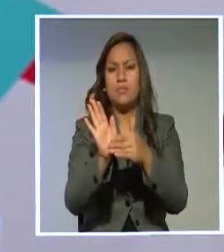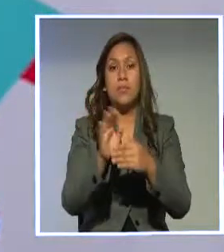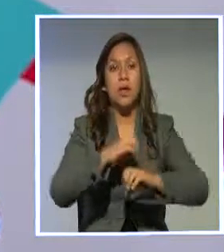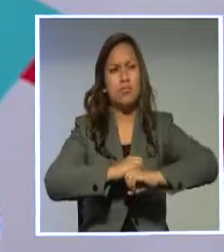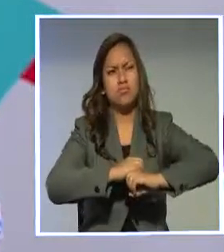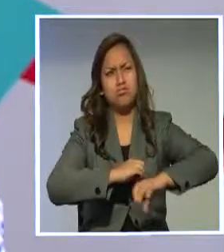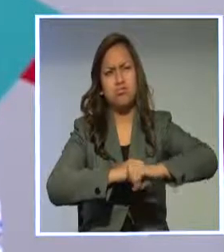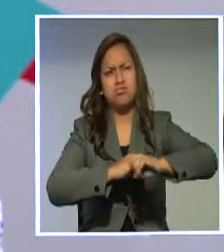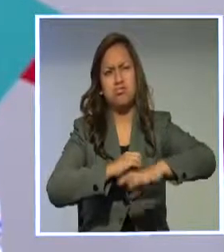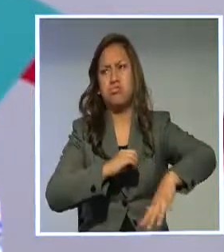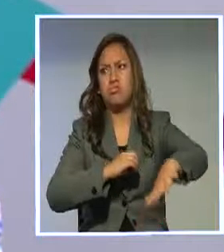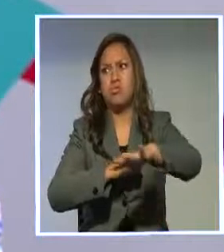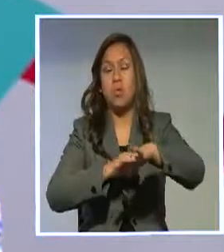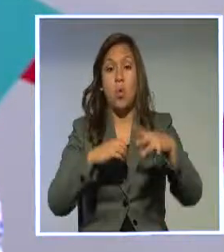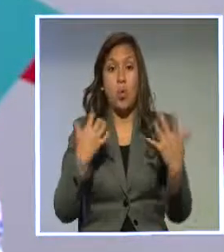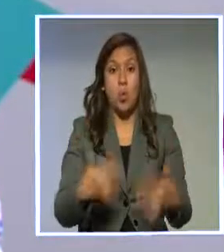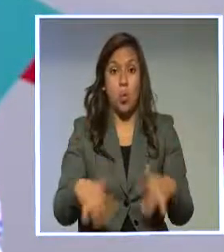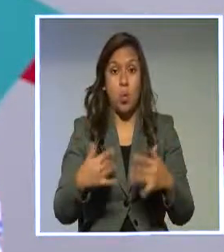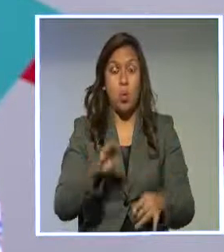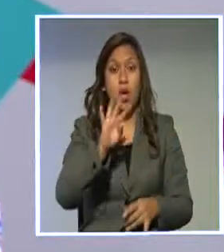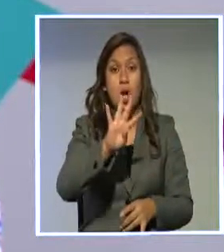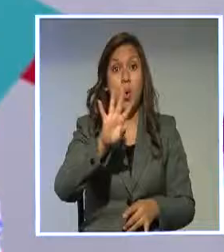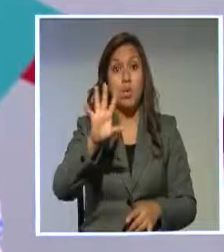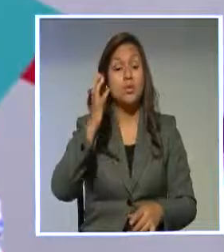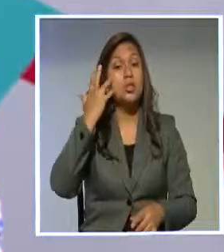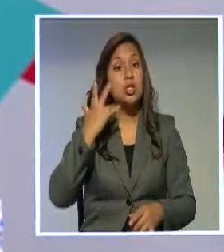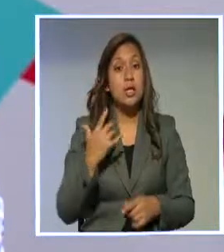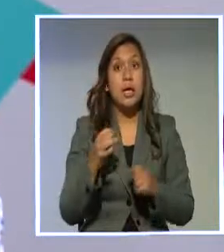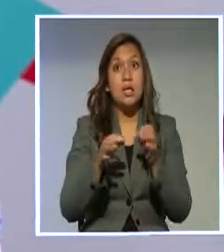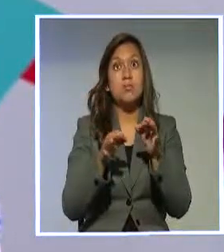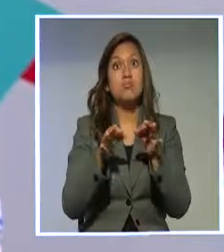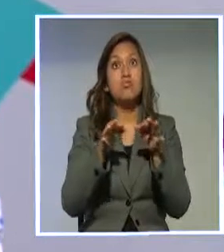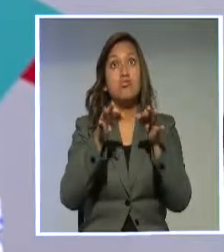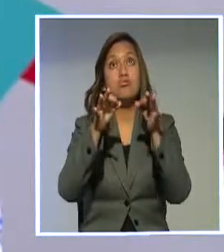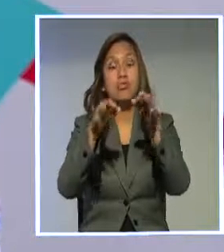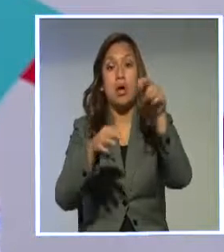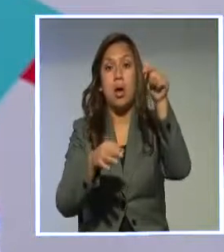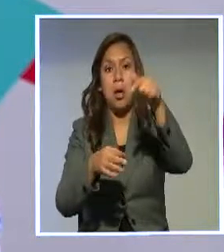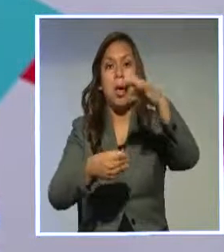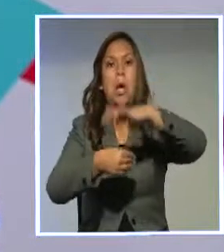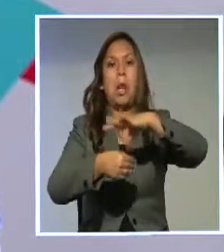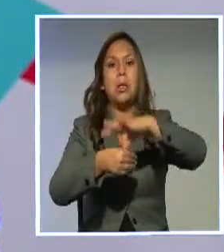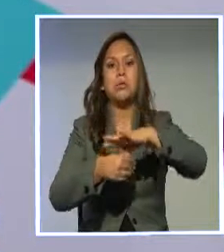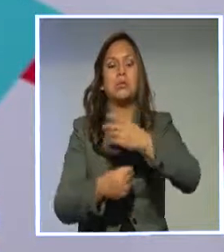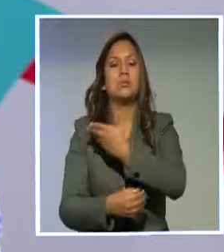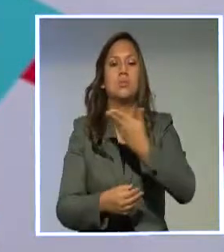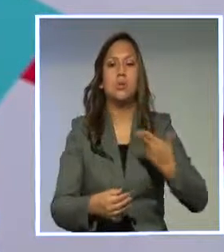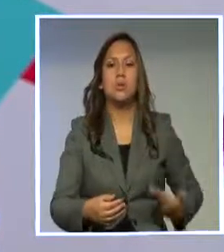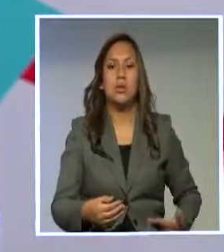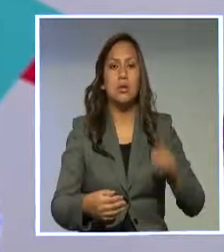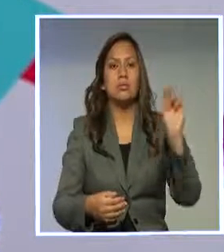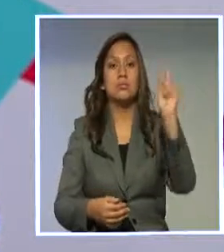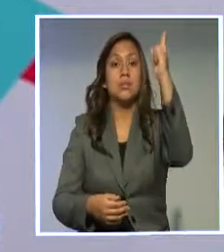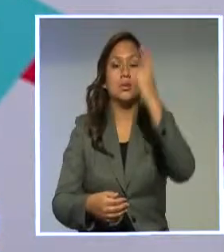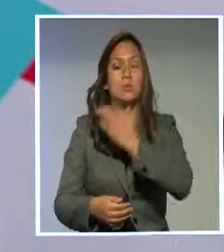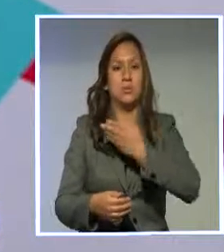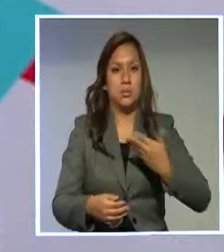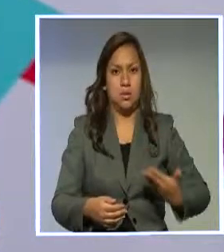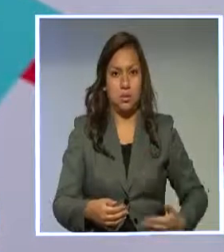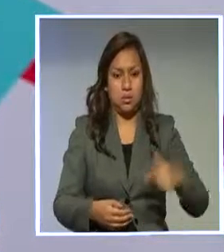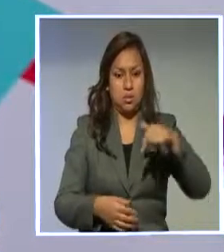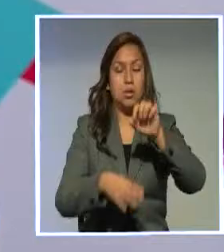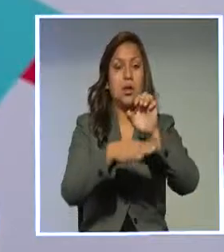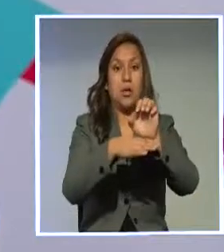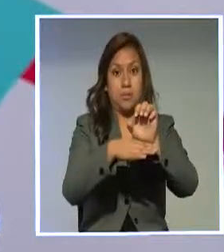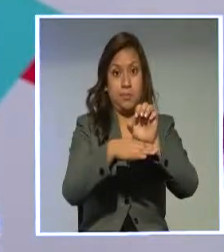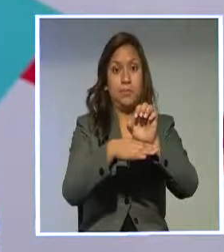campaña electoral y en 45 días elecciones generales para presidente, vicepresidente o presidenta o vicepresidenta del